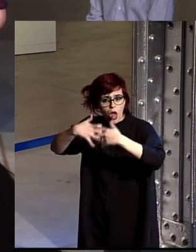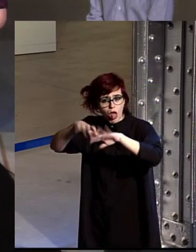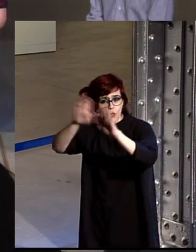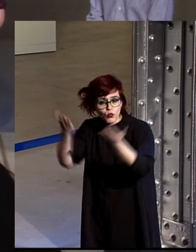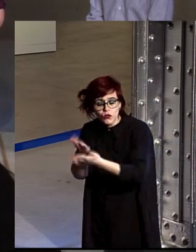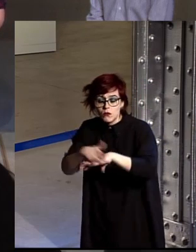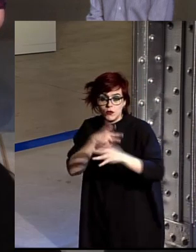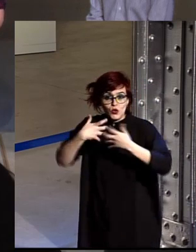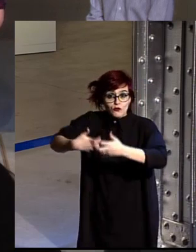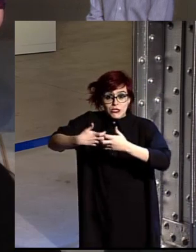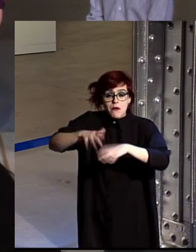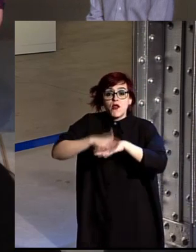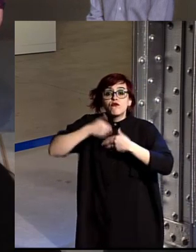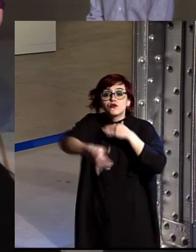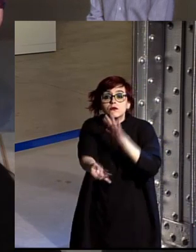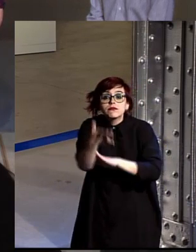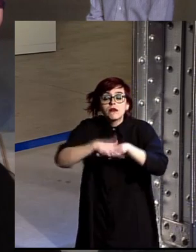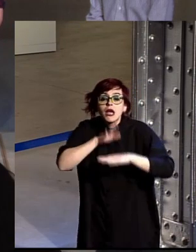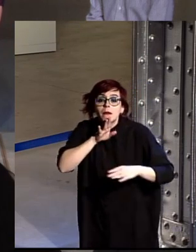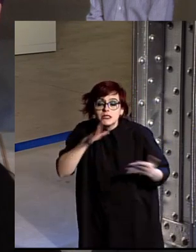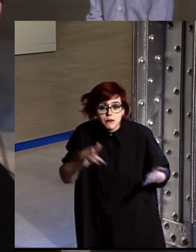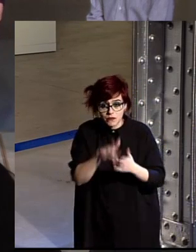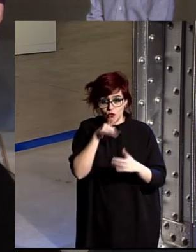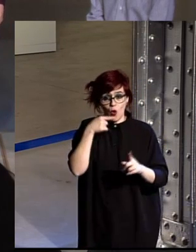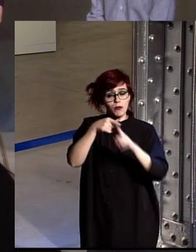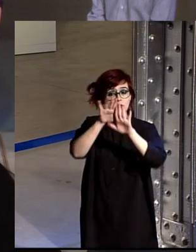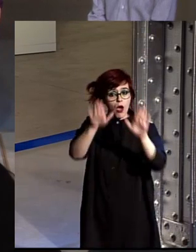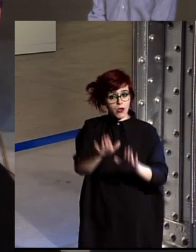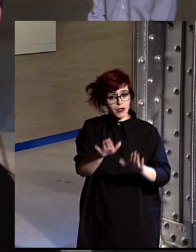es luchar contra lo que no sabemos. Carlos,